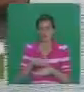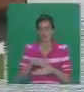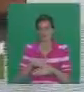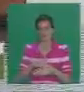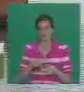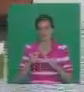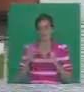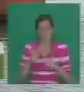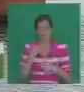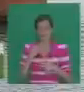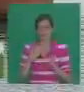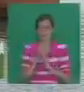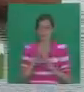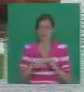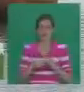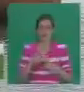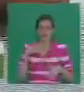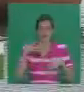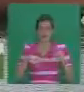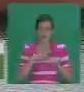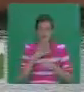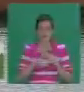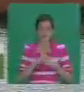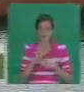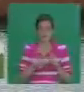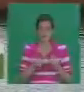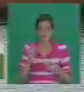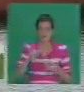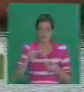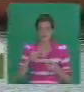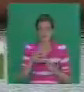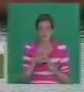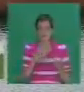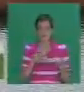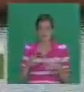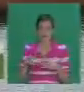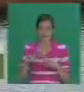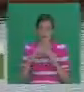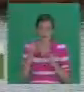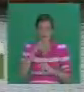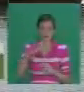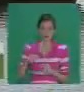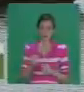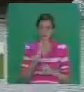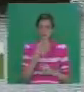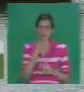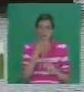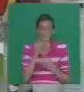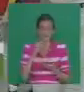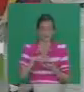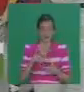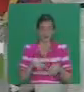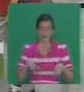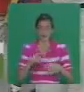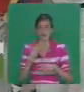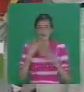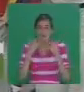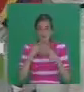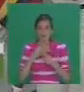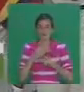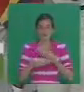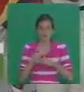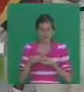son la activación que se está realizando desde acá y no queda más que invitar a que se acerquen a todos los puntos tricolor del país que se